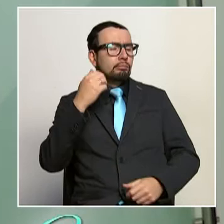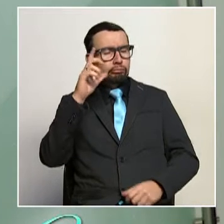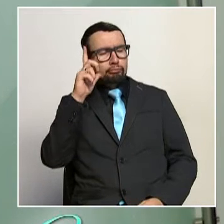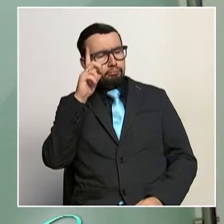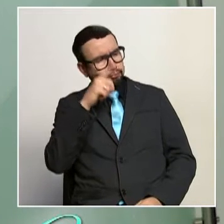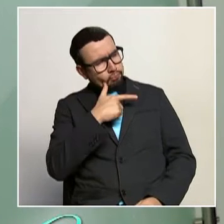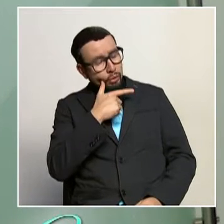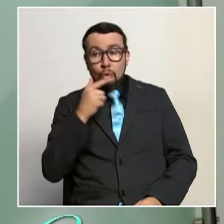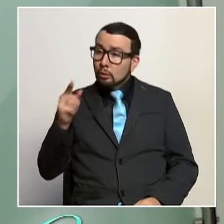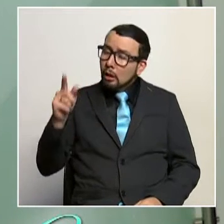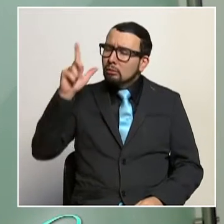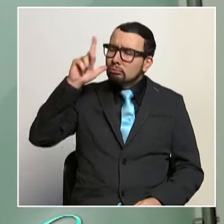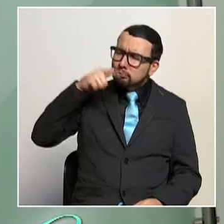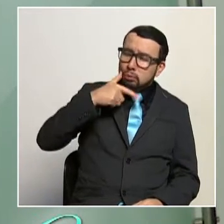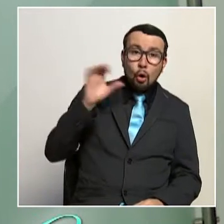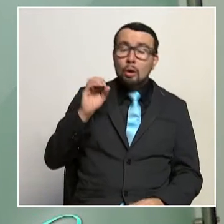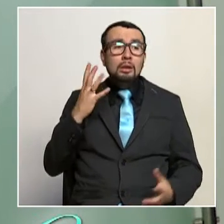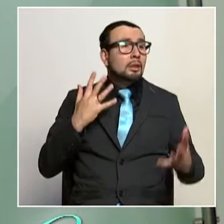ansioso o cómo?